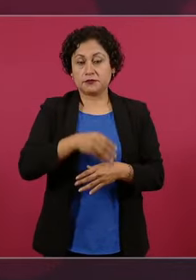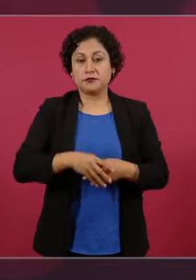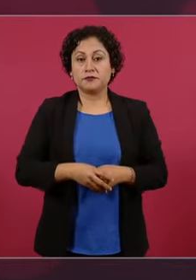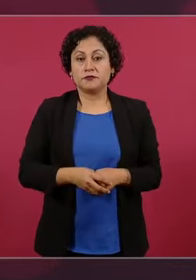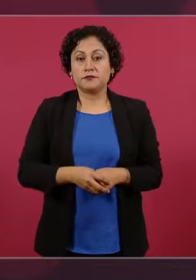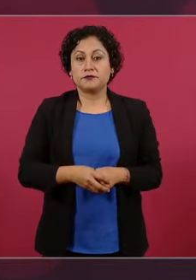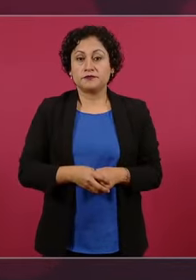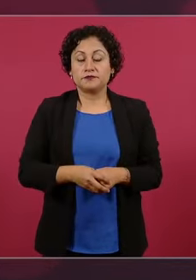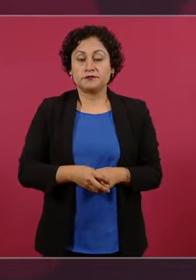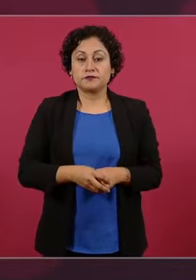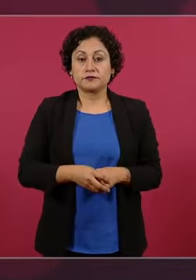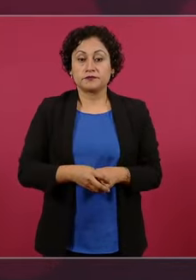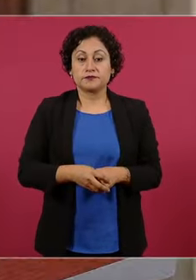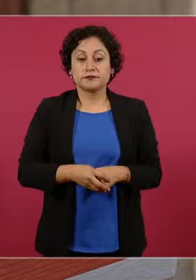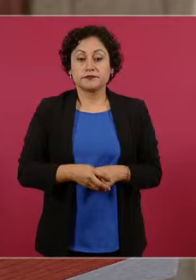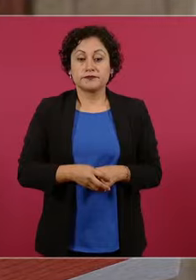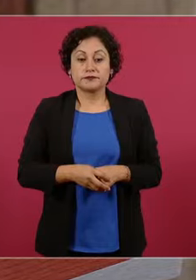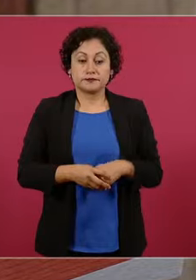de que